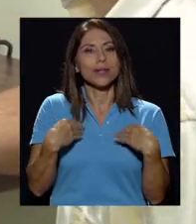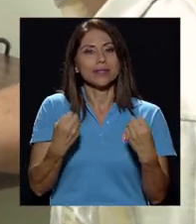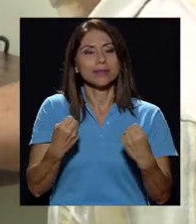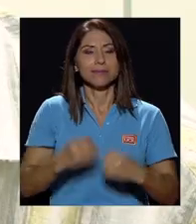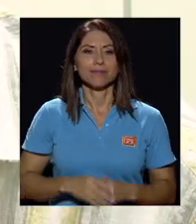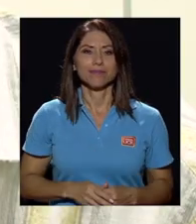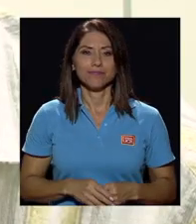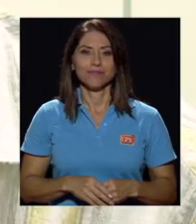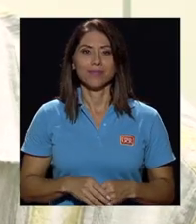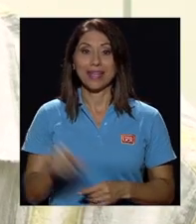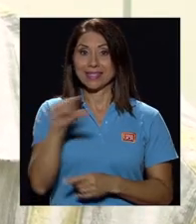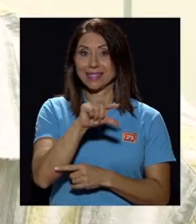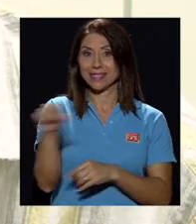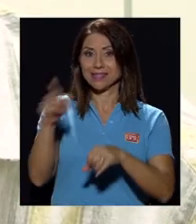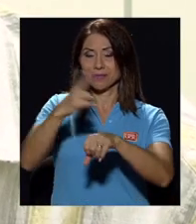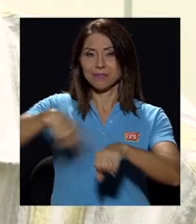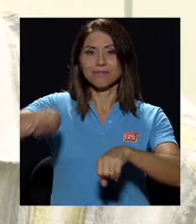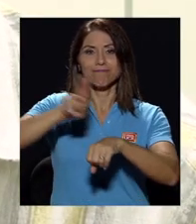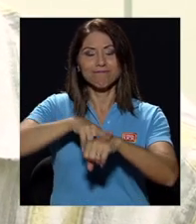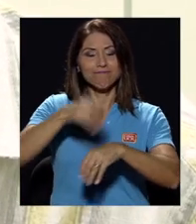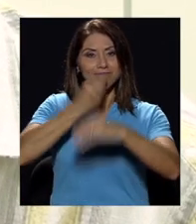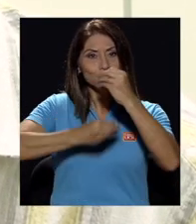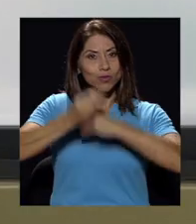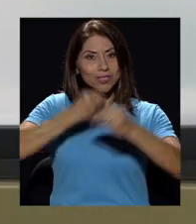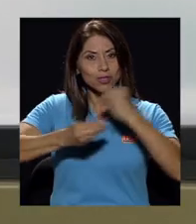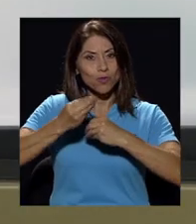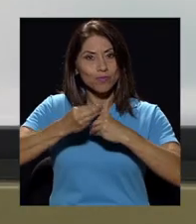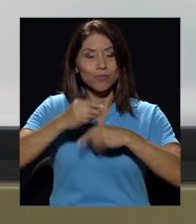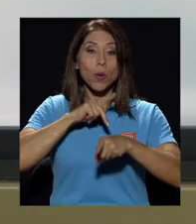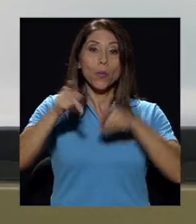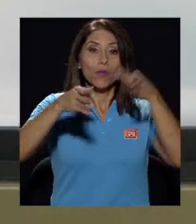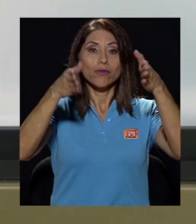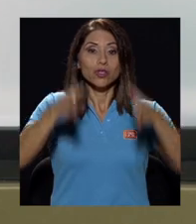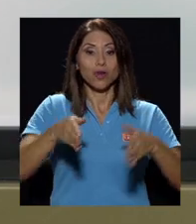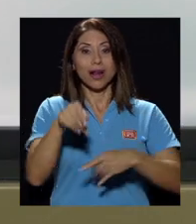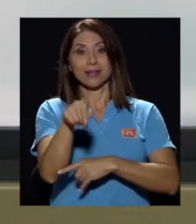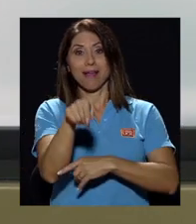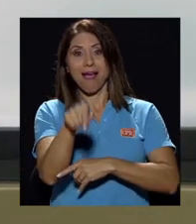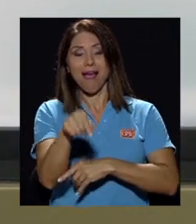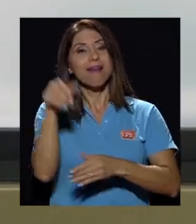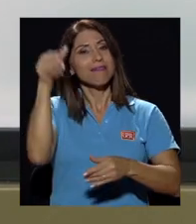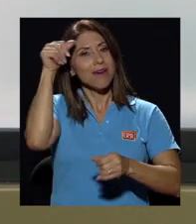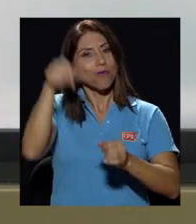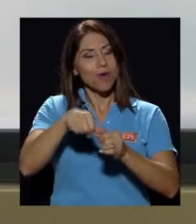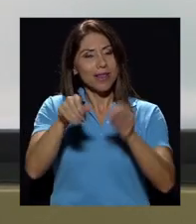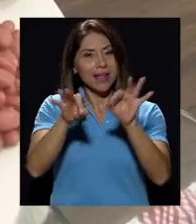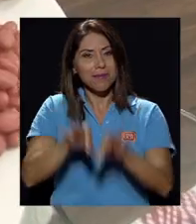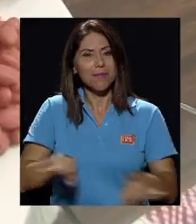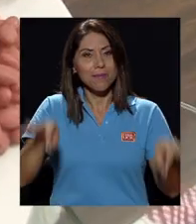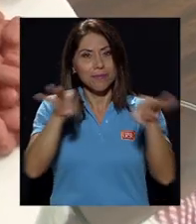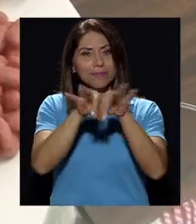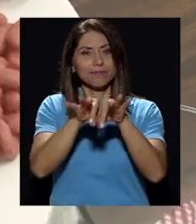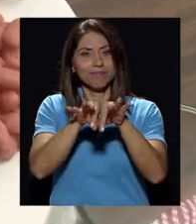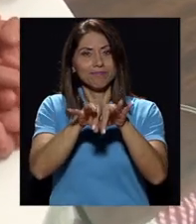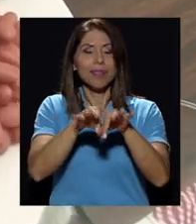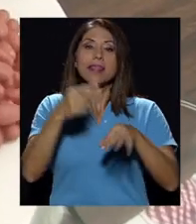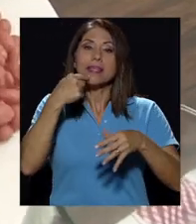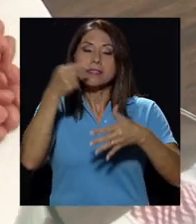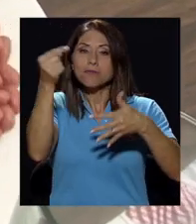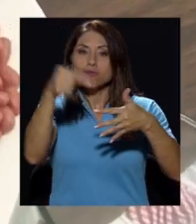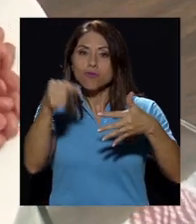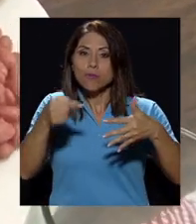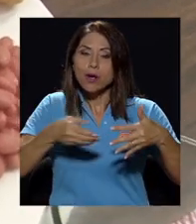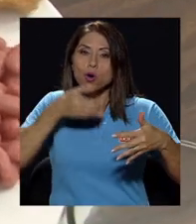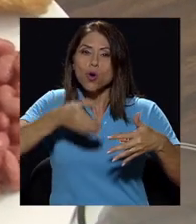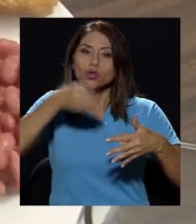salud. En la Semana Nacional de la Nutrición, los profesionales en este campo nos recuerdan su importancia y nos dan consejos